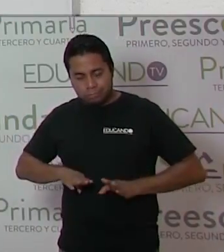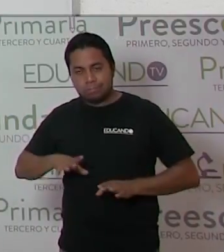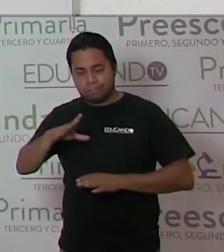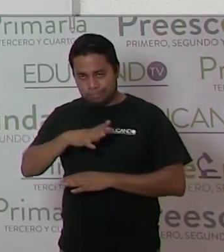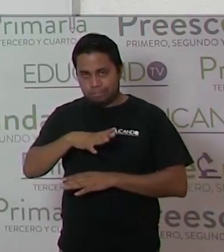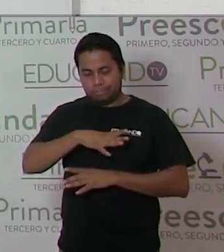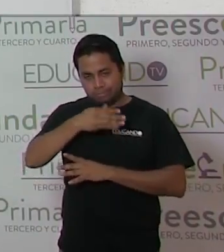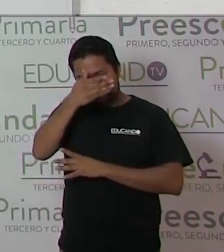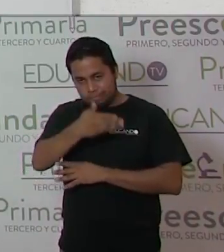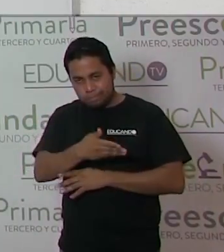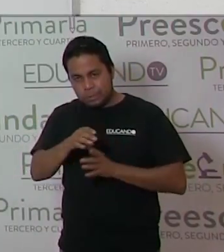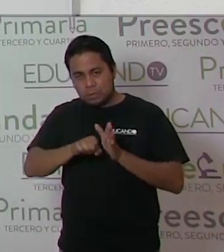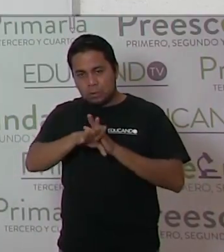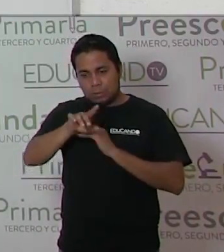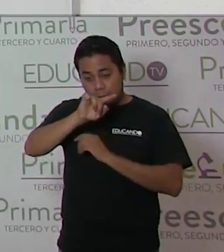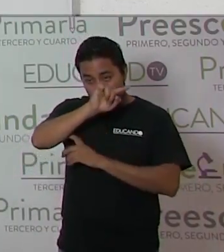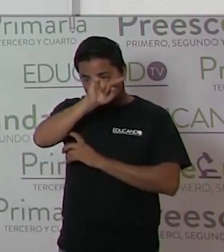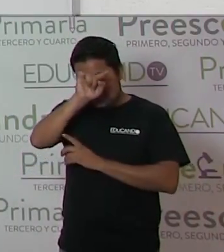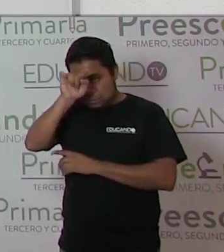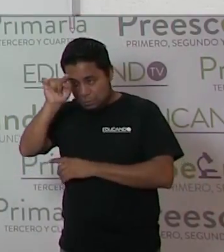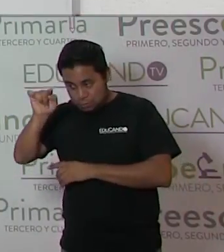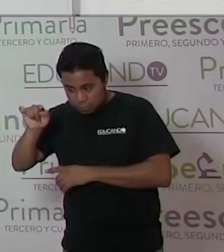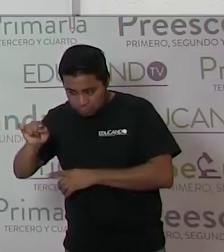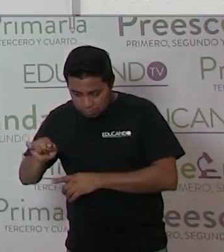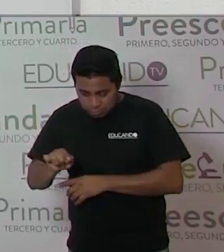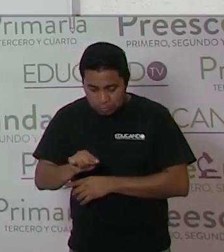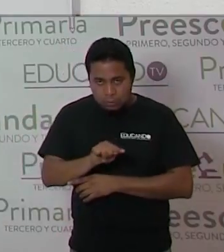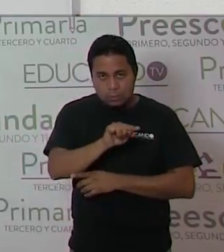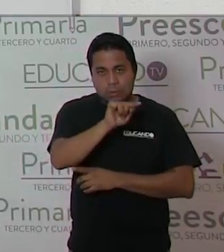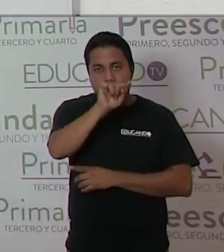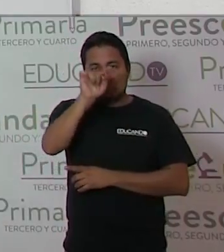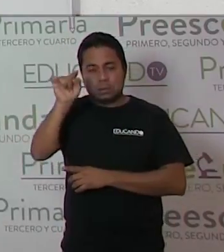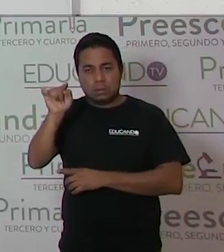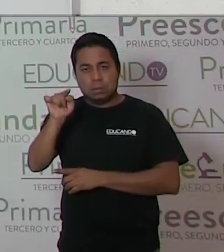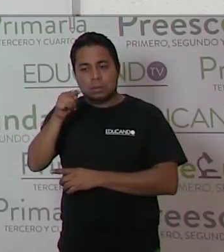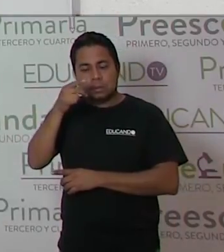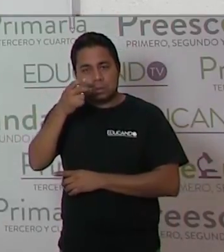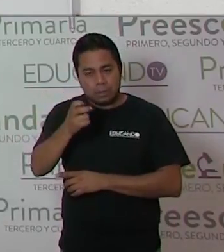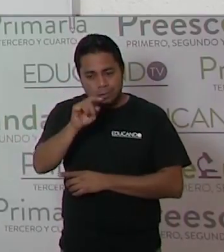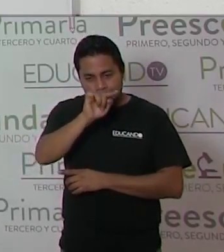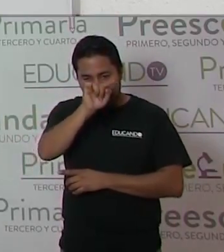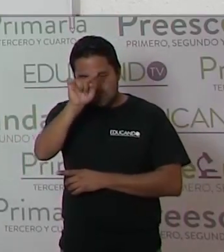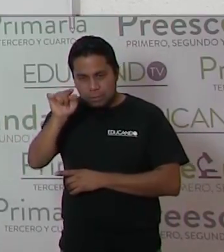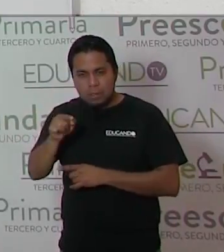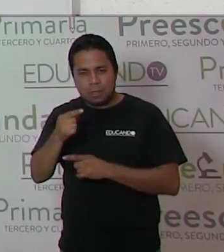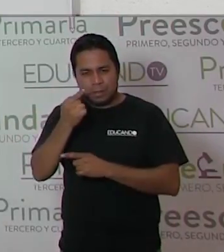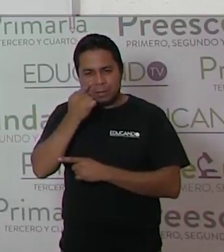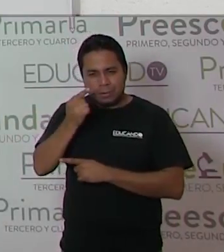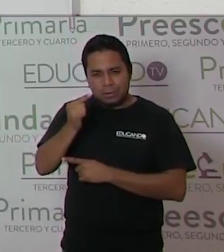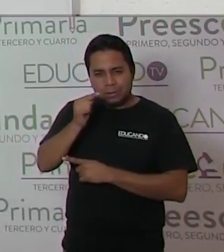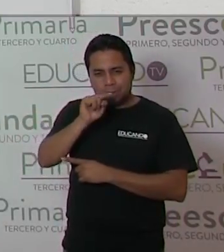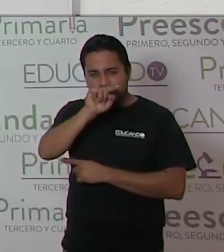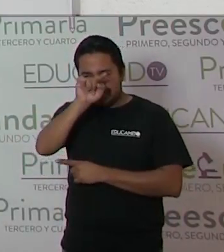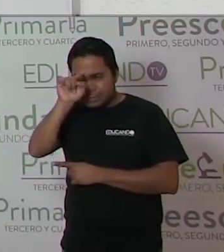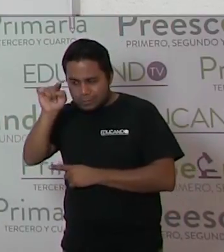características. ¿Sí? La orilla de la... ¿Ves el marco? ¿Ves el